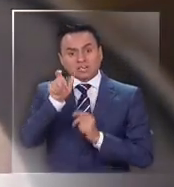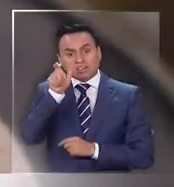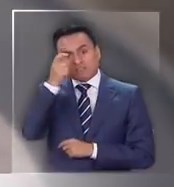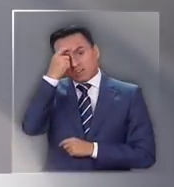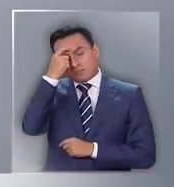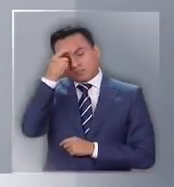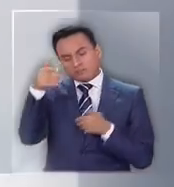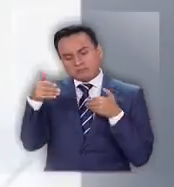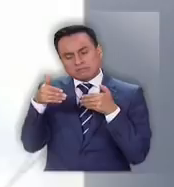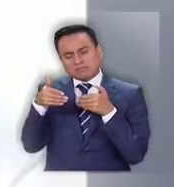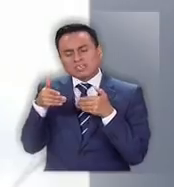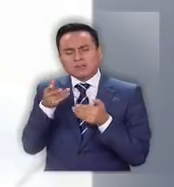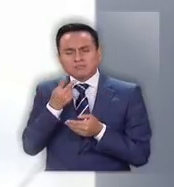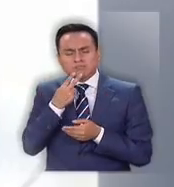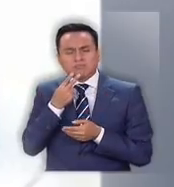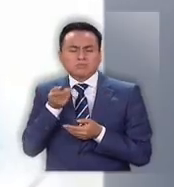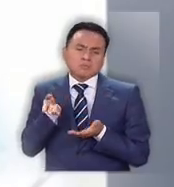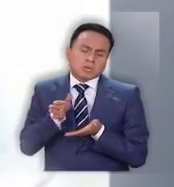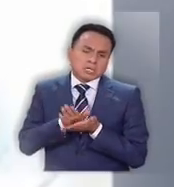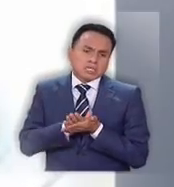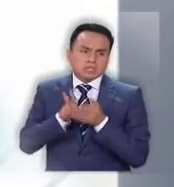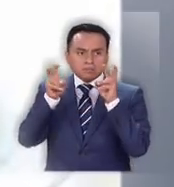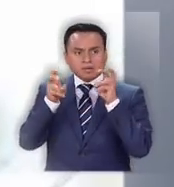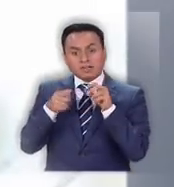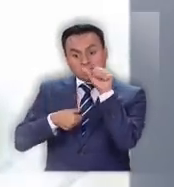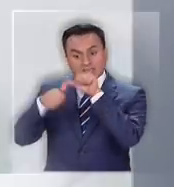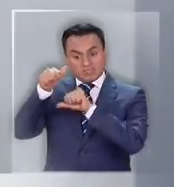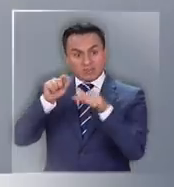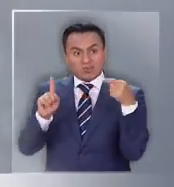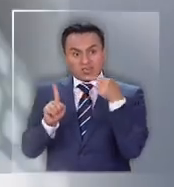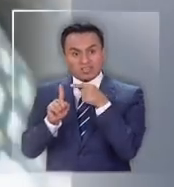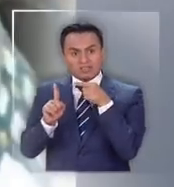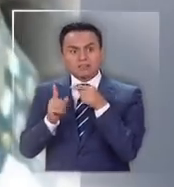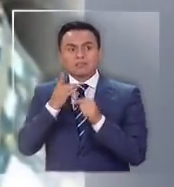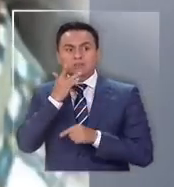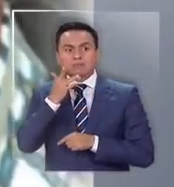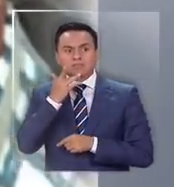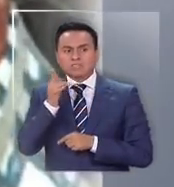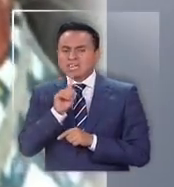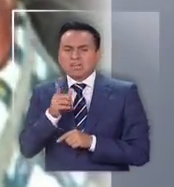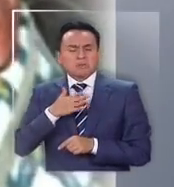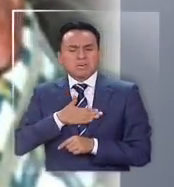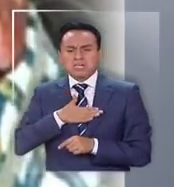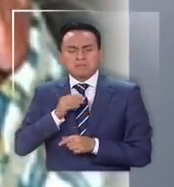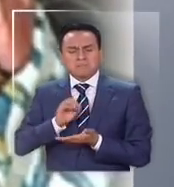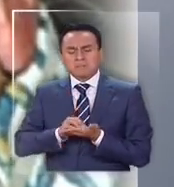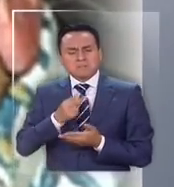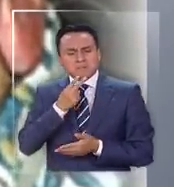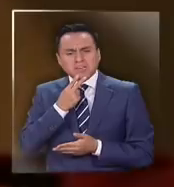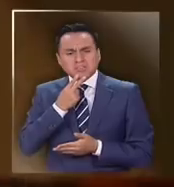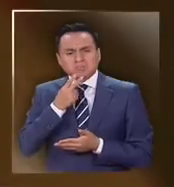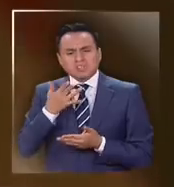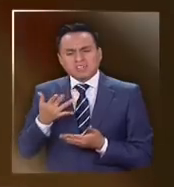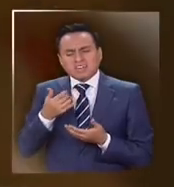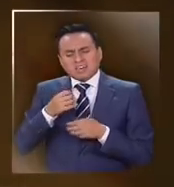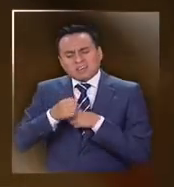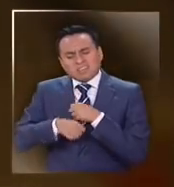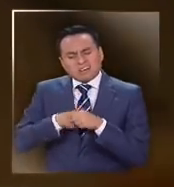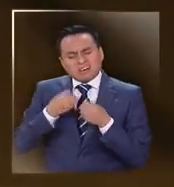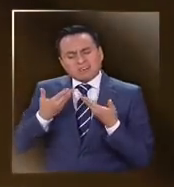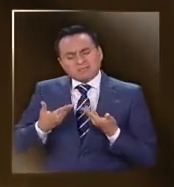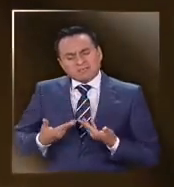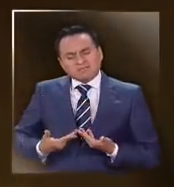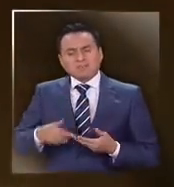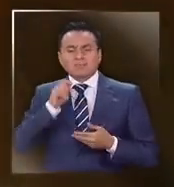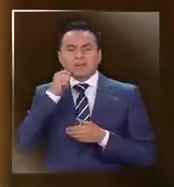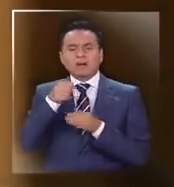enfermo terminal a la hora de morir, el caso de este científico que simplemente ya no quiere seguir viviendo por el peso de la edad, abre